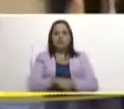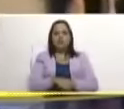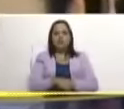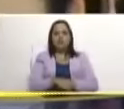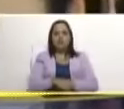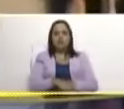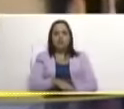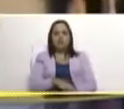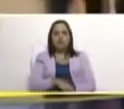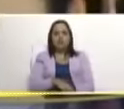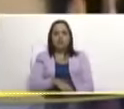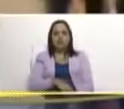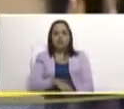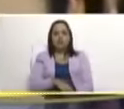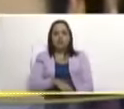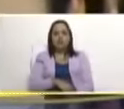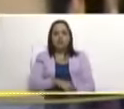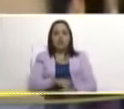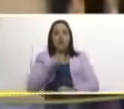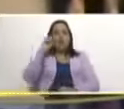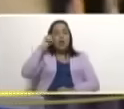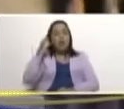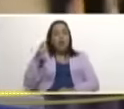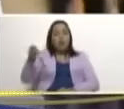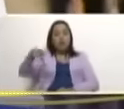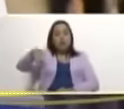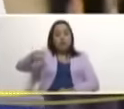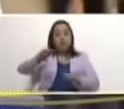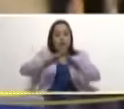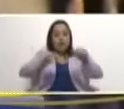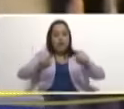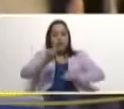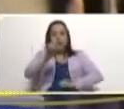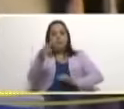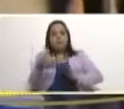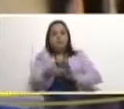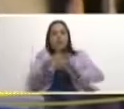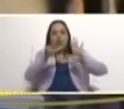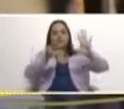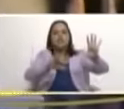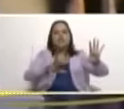Imaginarse aquellas tierras, 1895.